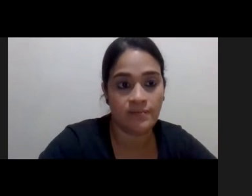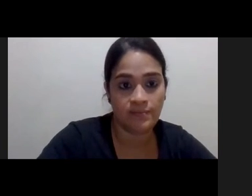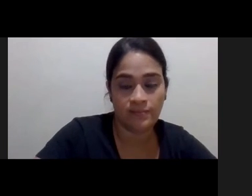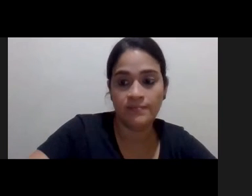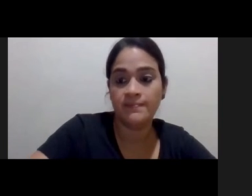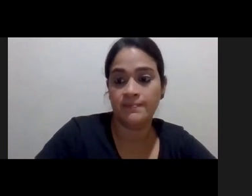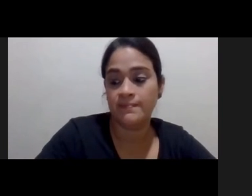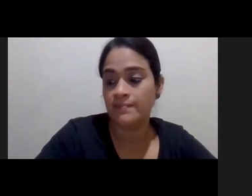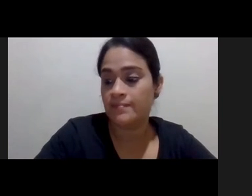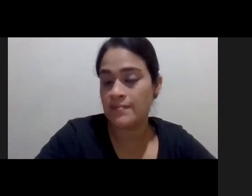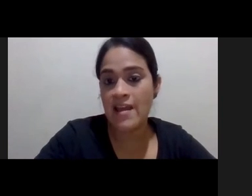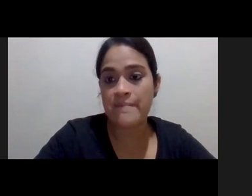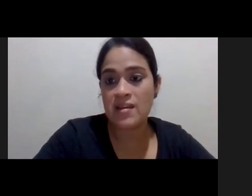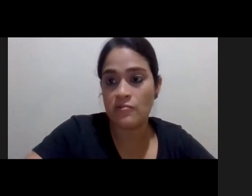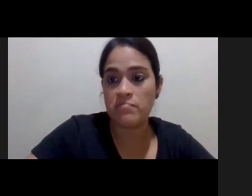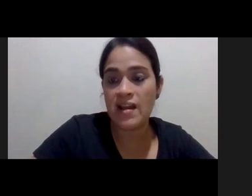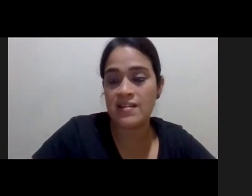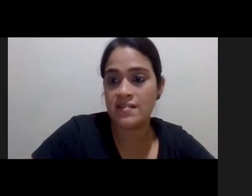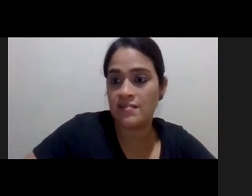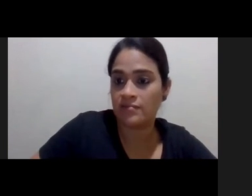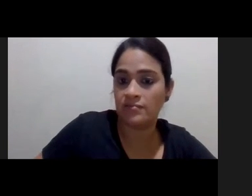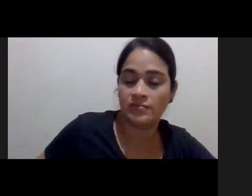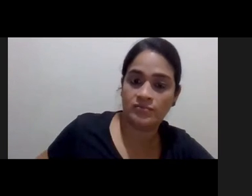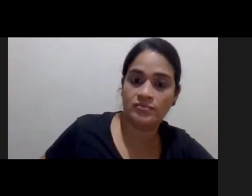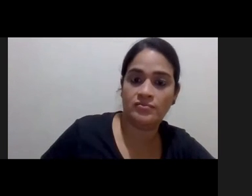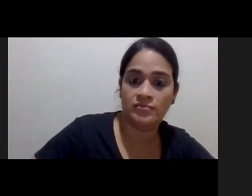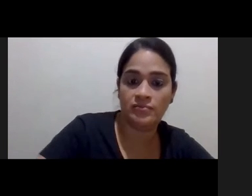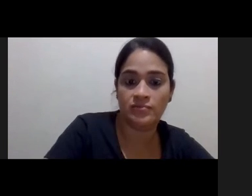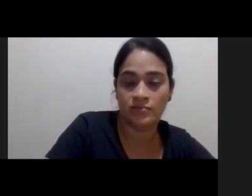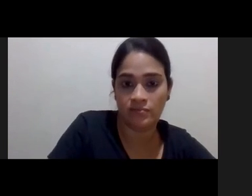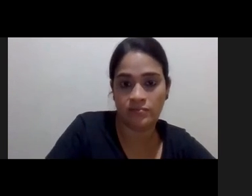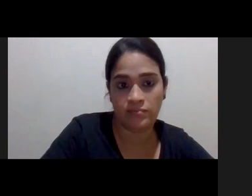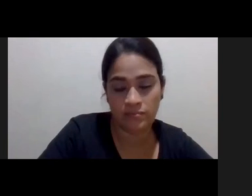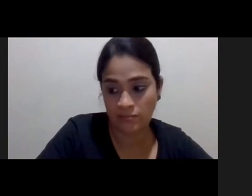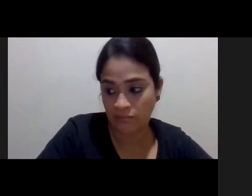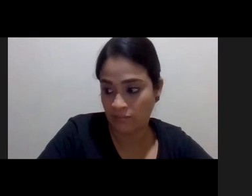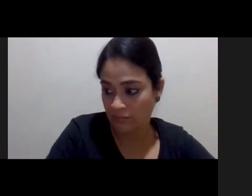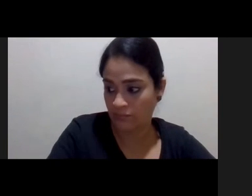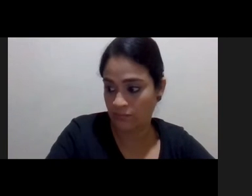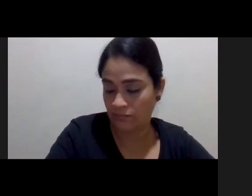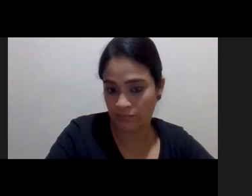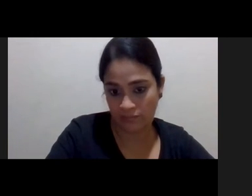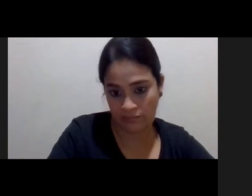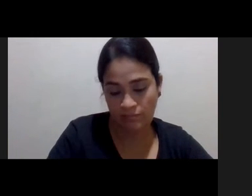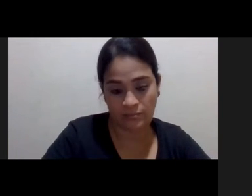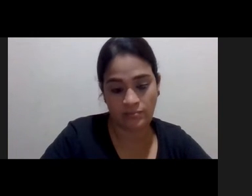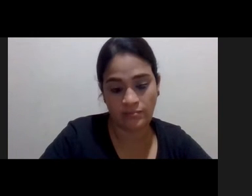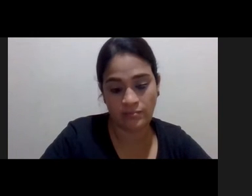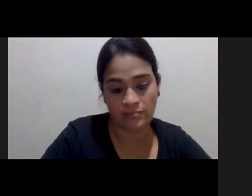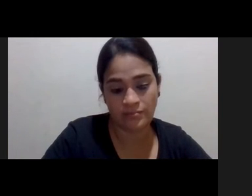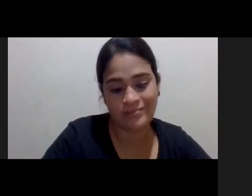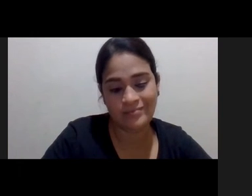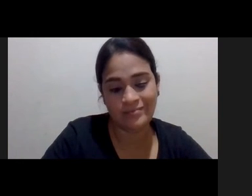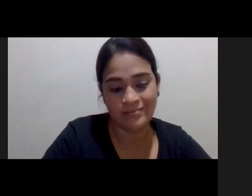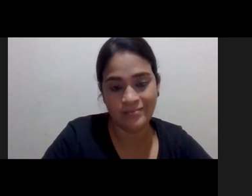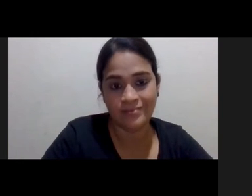8 horas, ¿verdad? Oye. Así es. Uh-huh. Ya, entonces yo las haré. Ahorita es que yo siempre tengo problemas con las vías